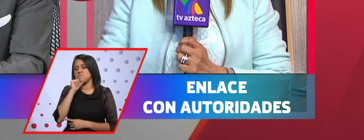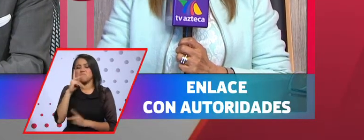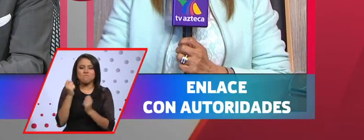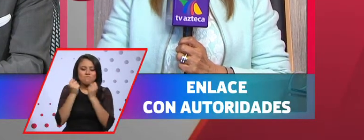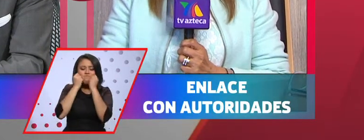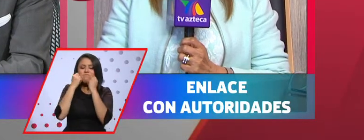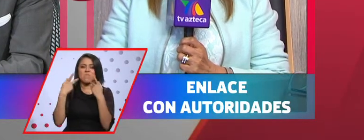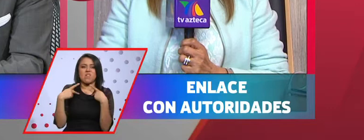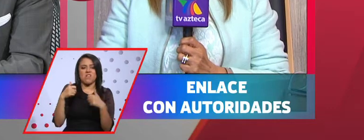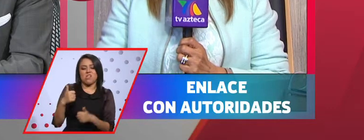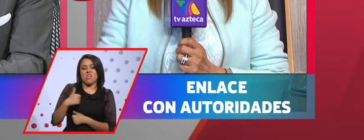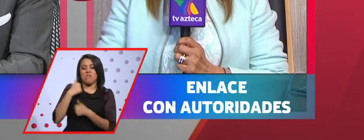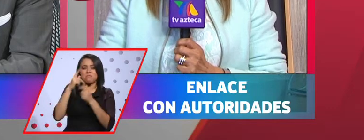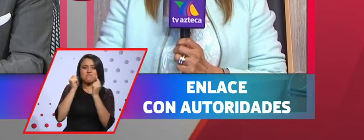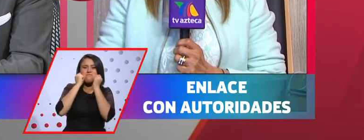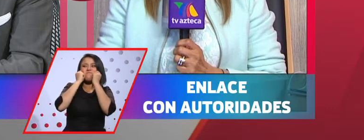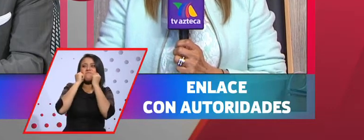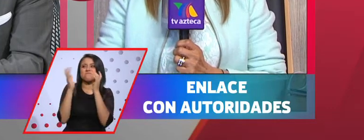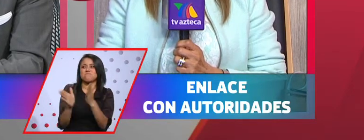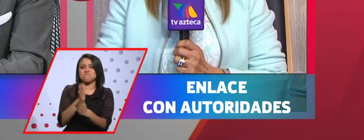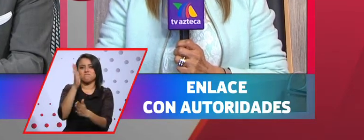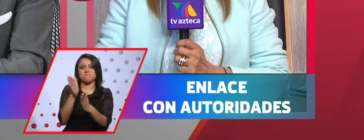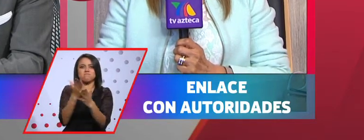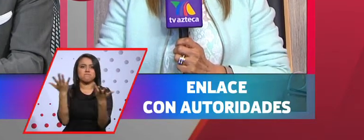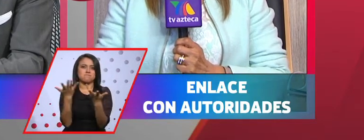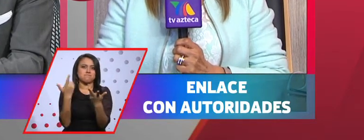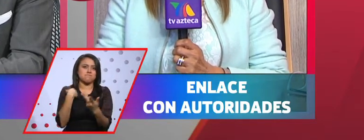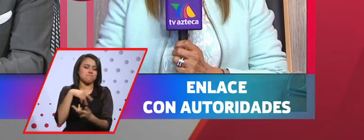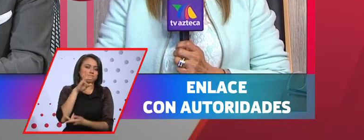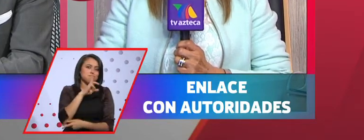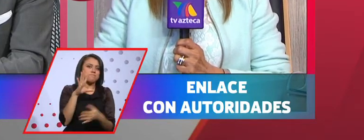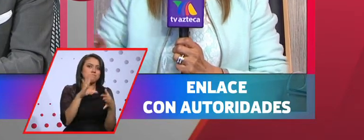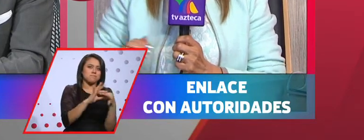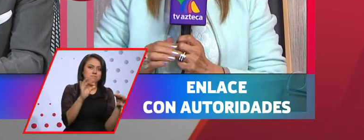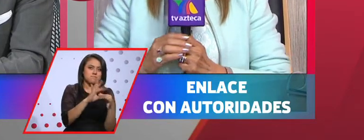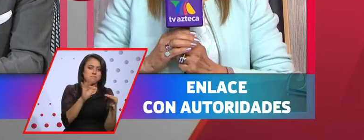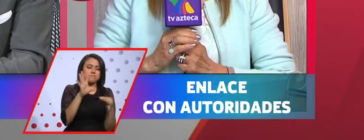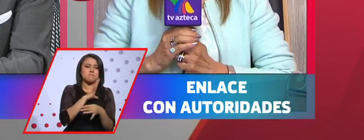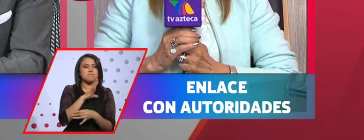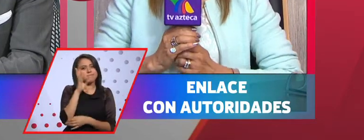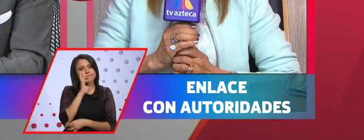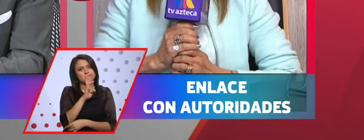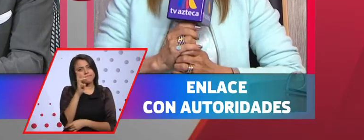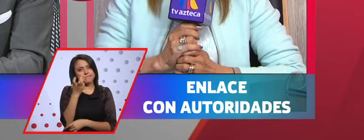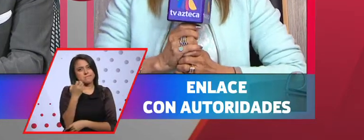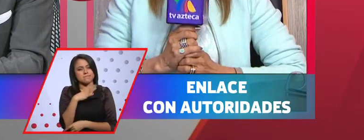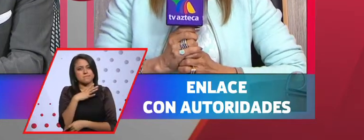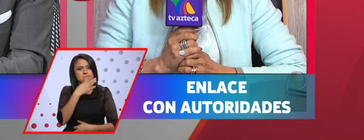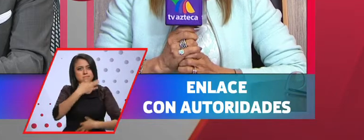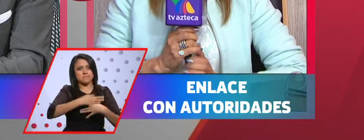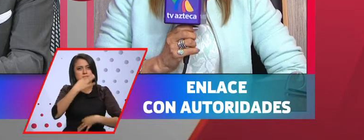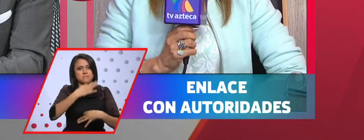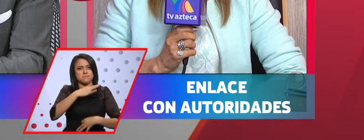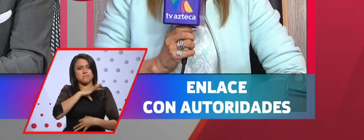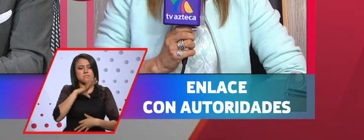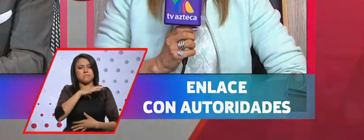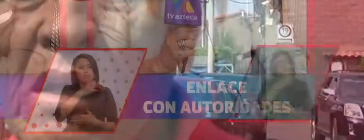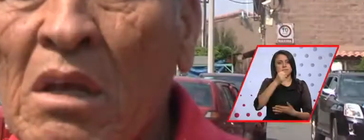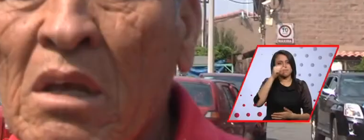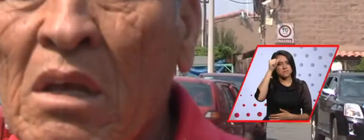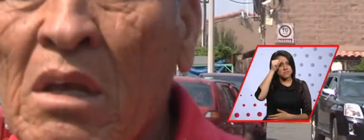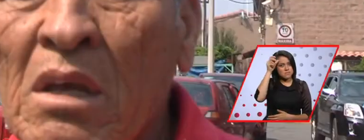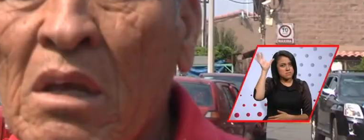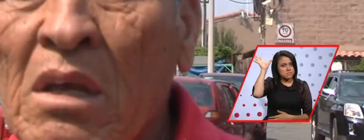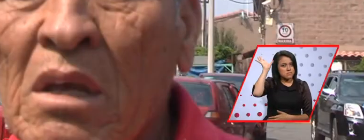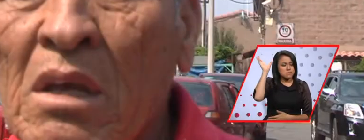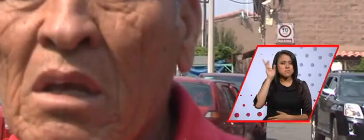de la autoridad y la siguen haciendo. Una y dos, que alguien le platique al señor Vaca que evidentemente el jurídico de Televisión Azteca lo va a